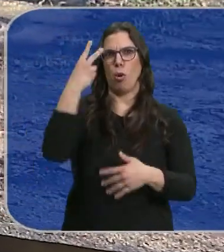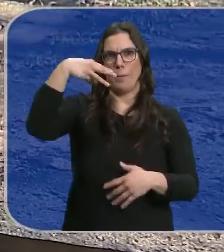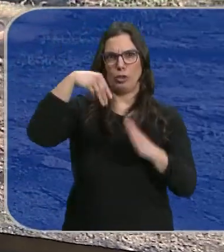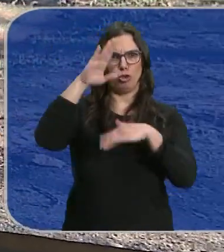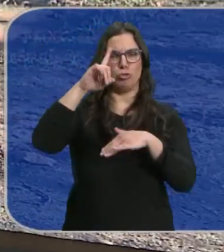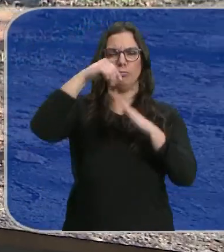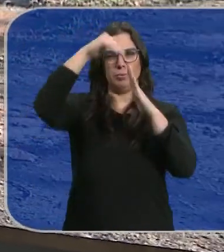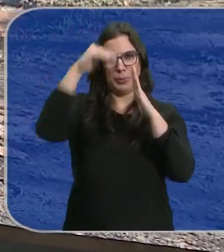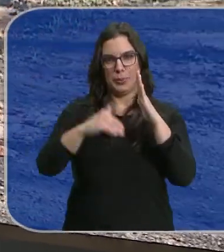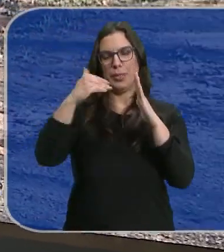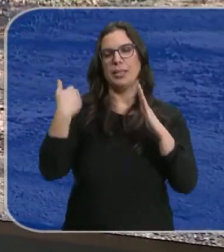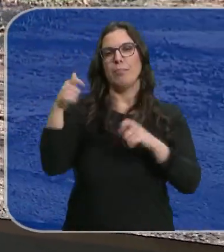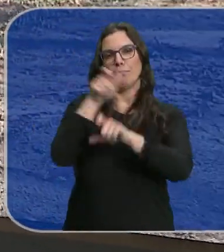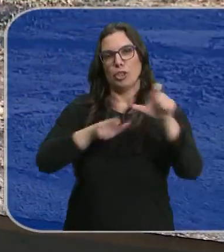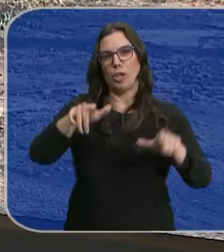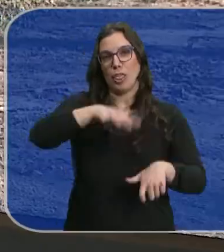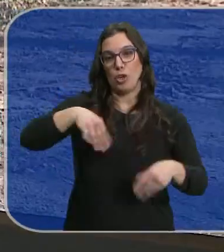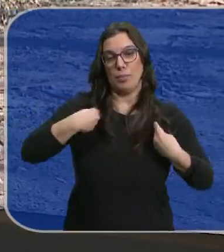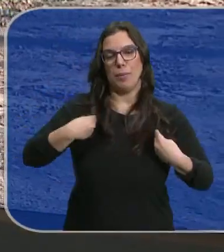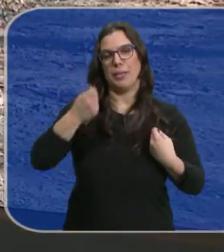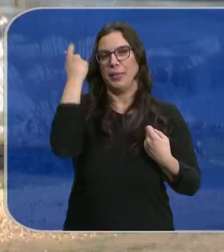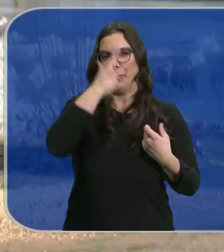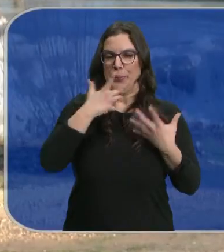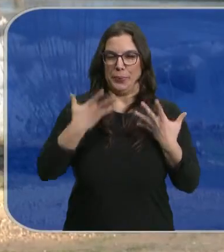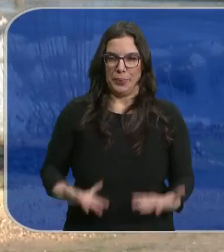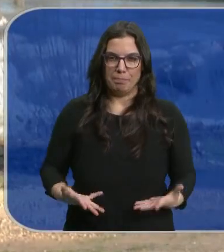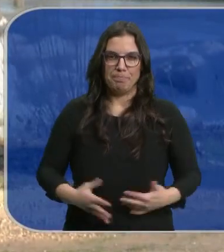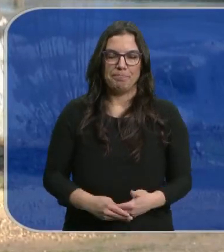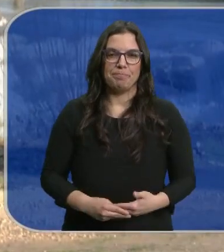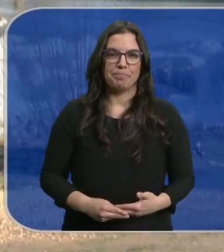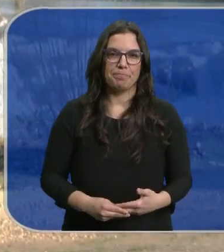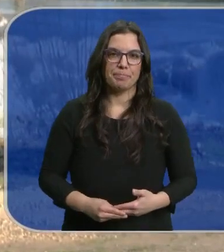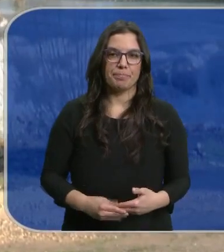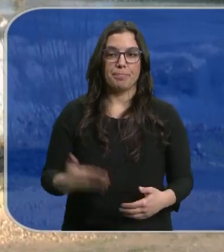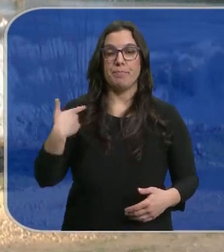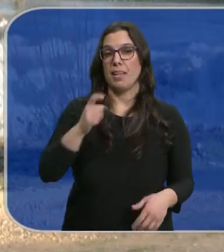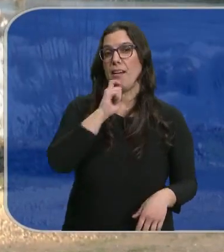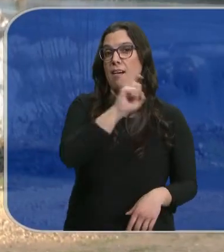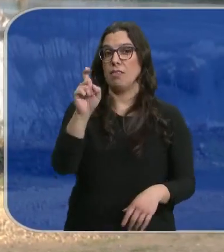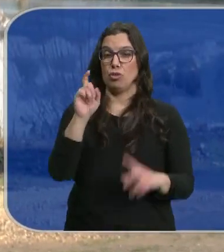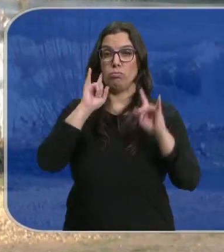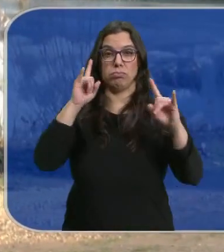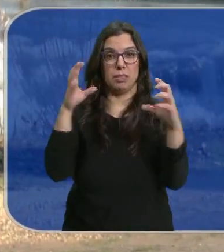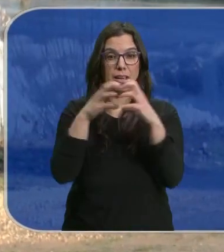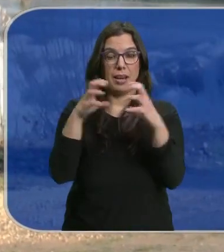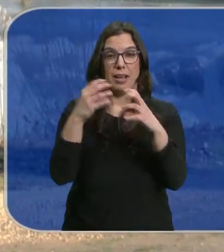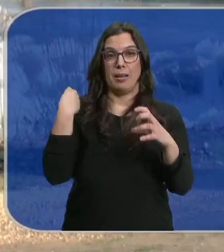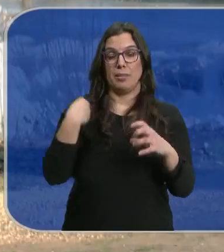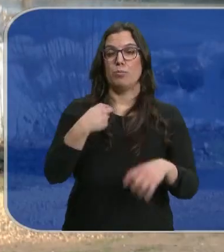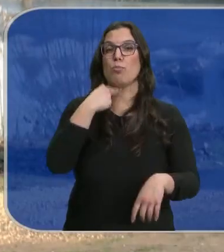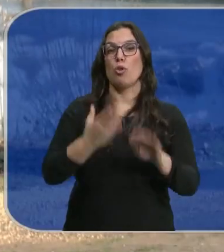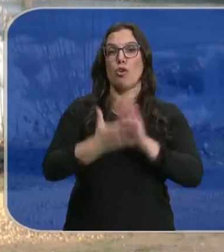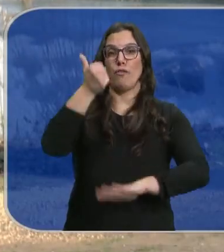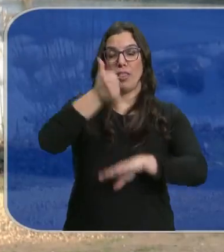y los vecinos respiran. Tras ese aviso de alerta naranja por parte de la